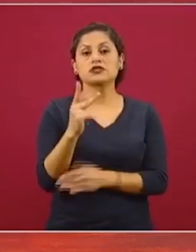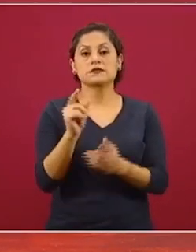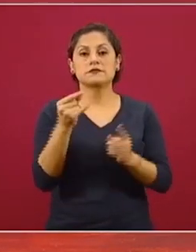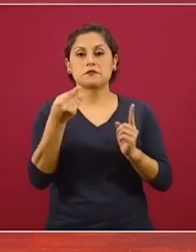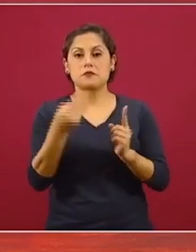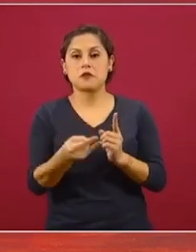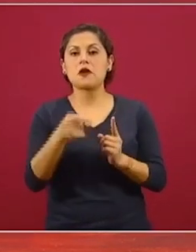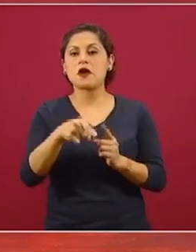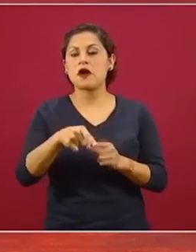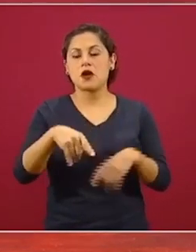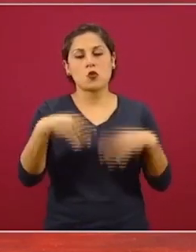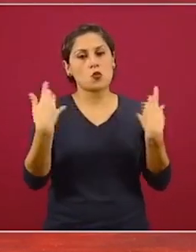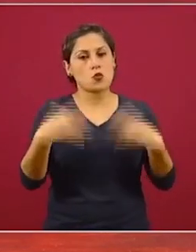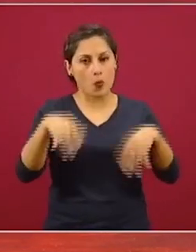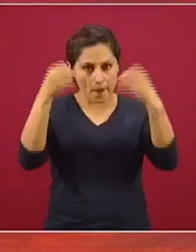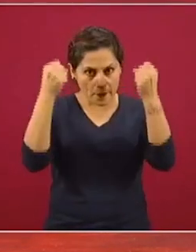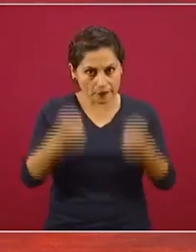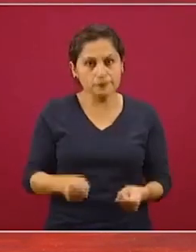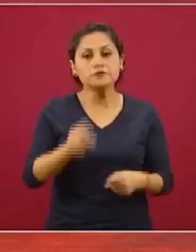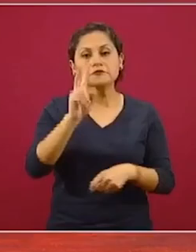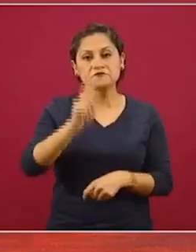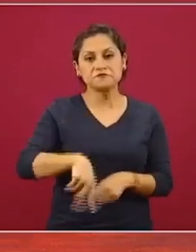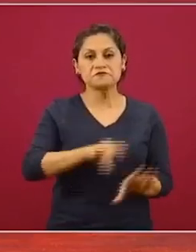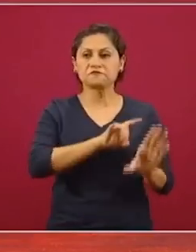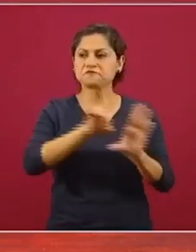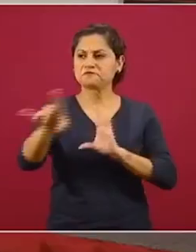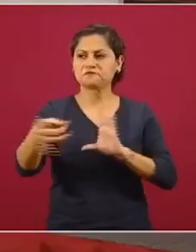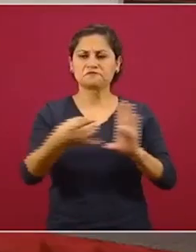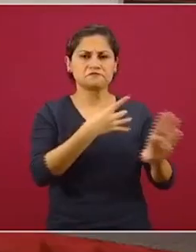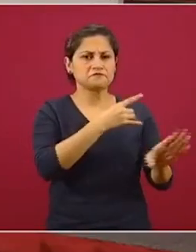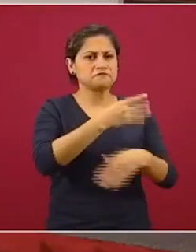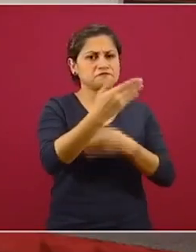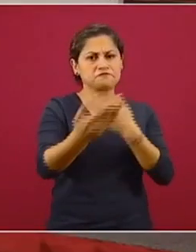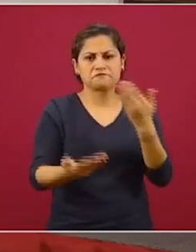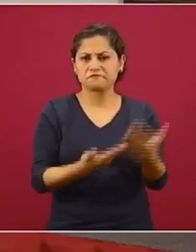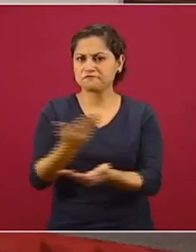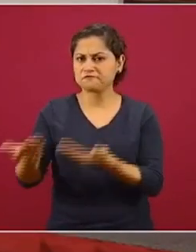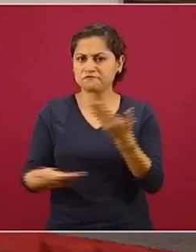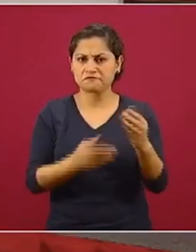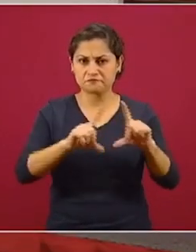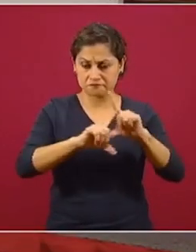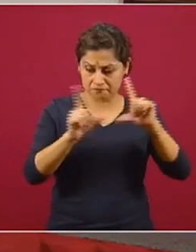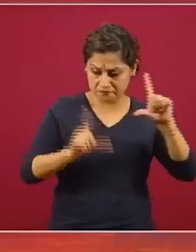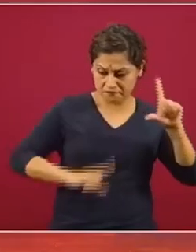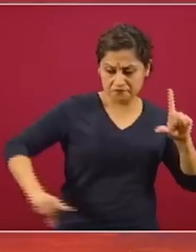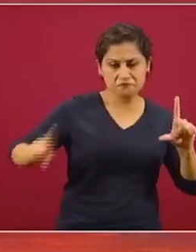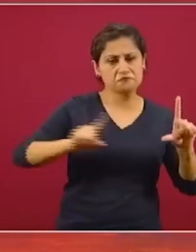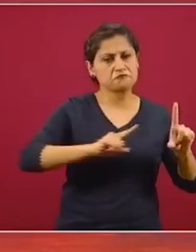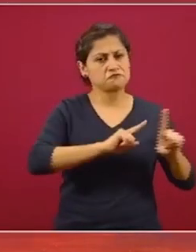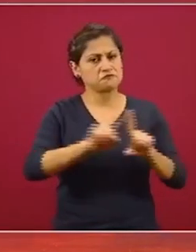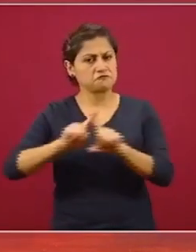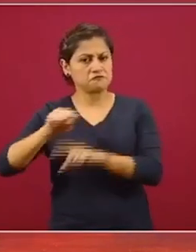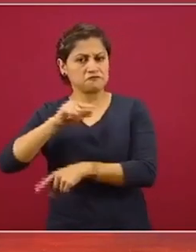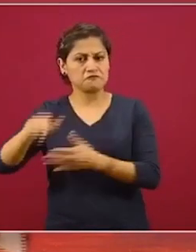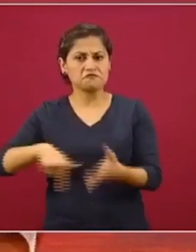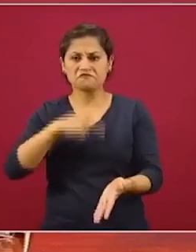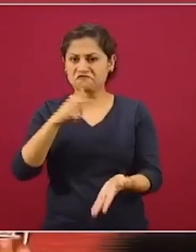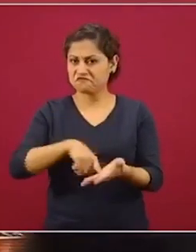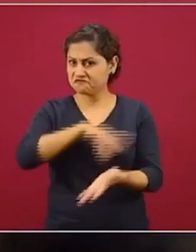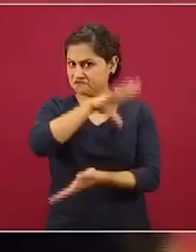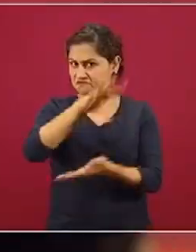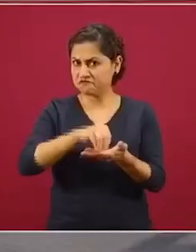permite transaccionar prácticamente en cualquier comercio, tanto en cualquier lugar de la República como fuera de esta. Entonces, es muy